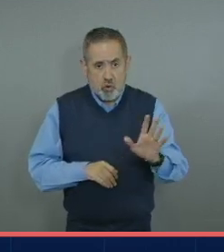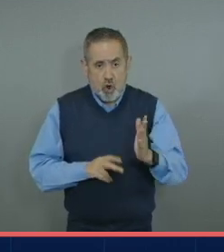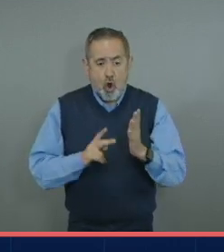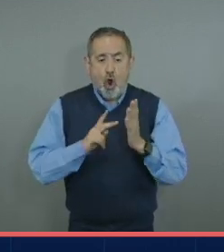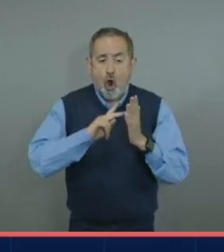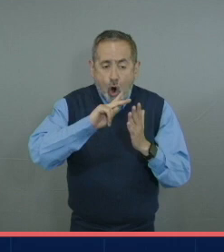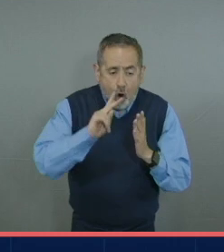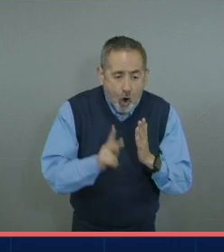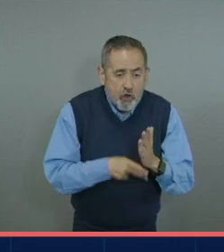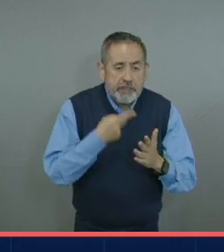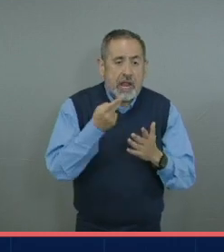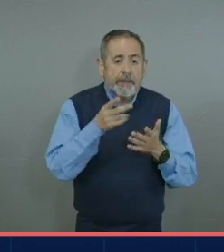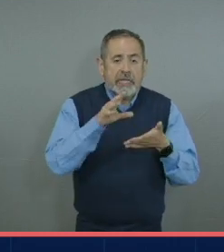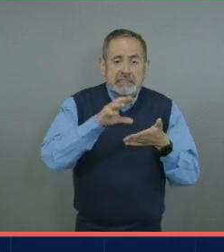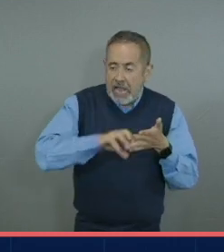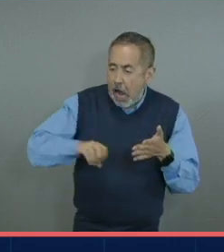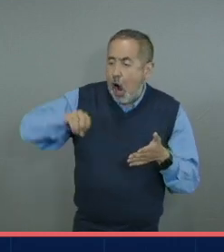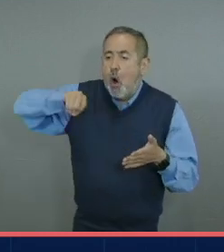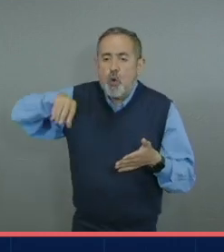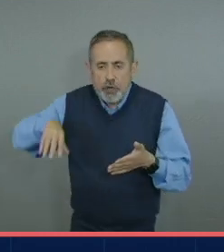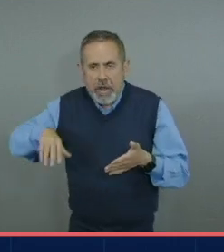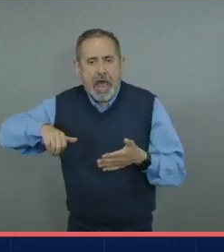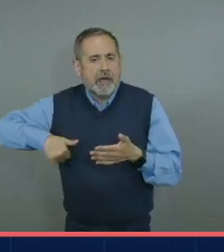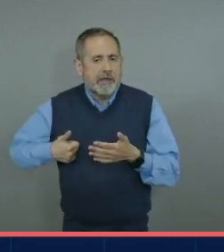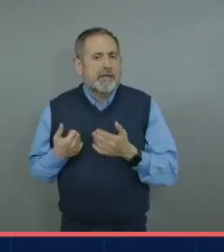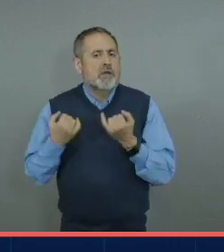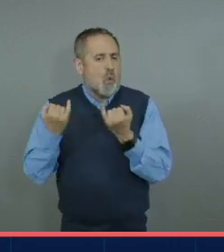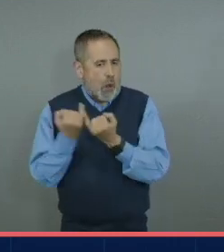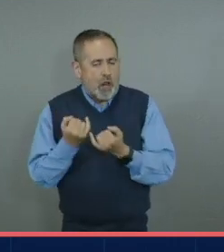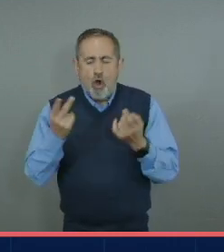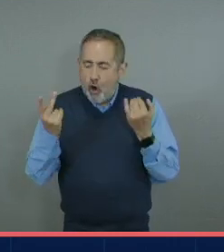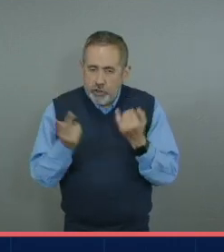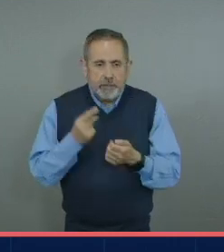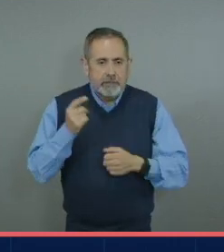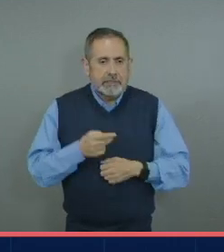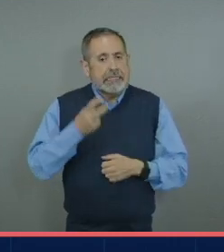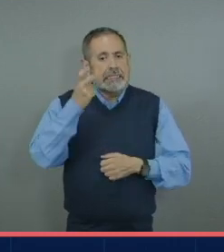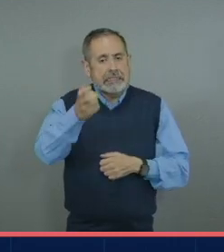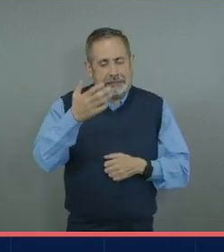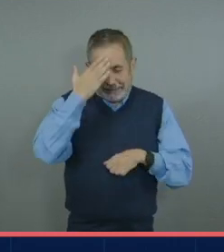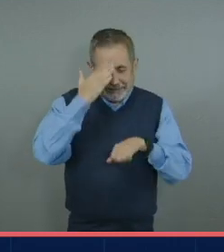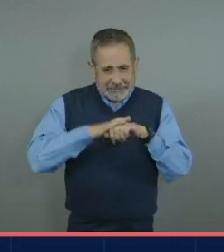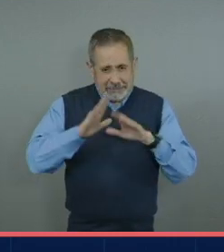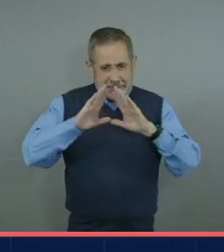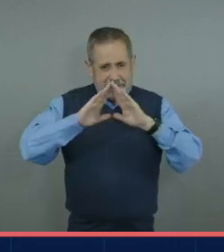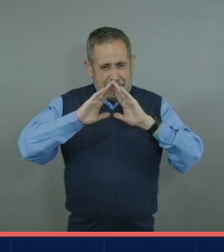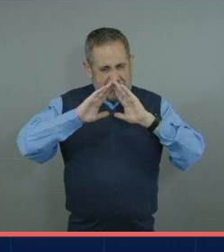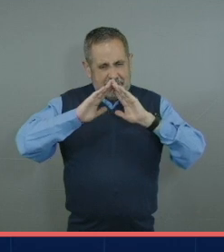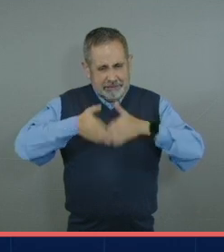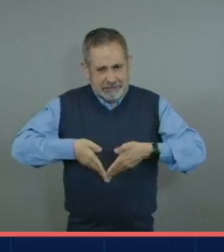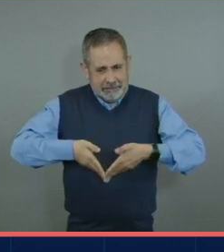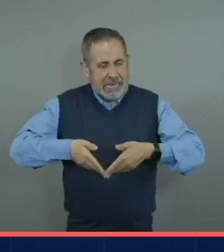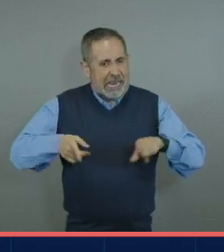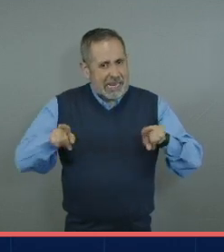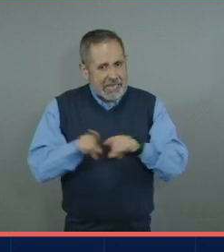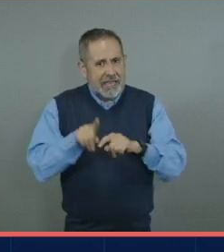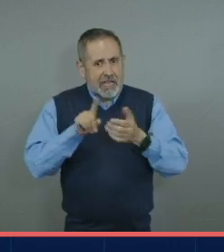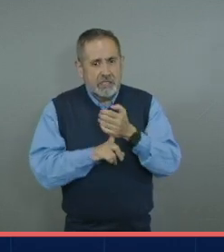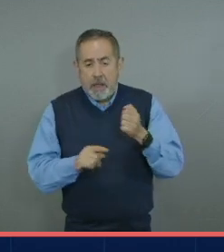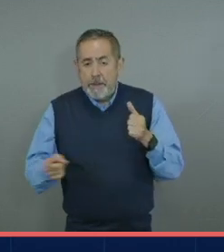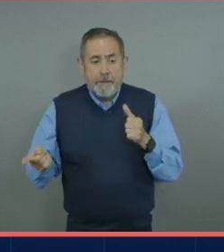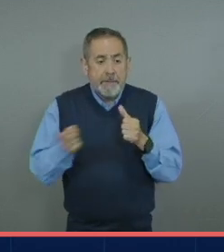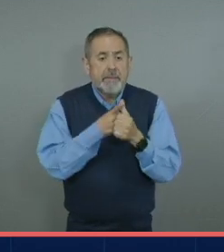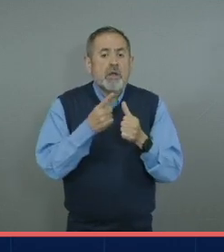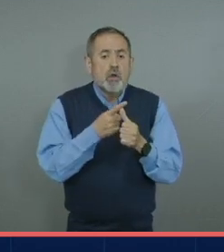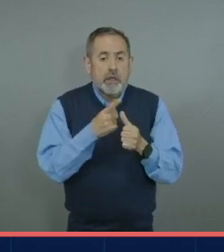ahorrar. Esta es la pirámide que quiero que ustedes se graben en estos momentos en su mente. Primero